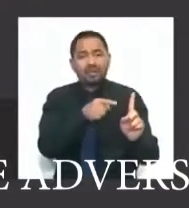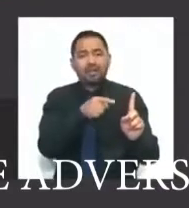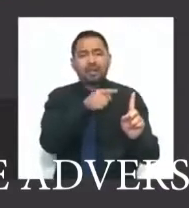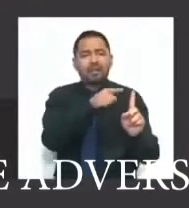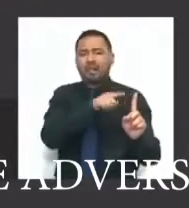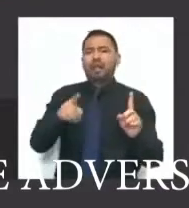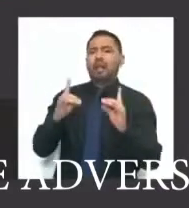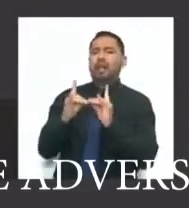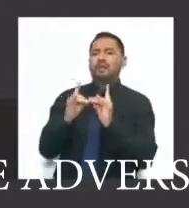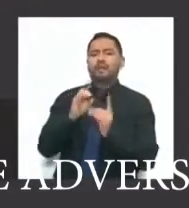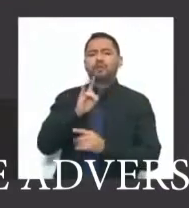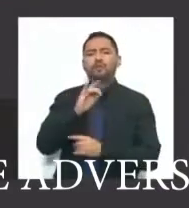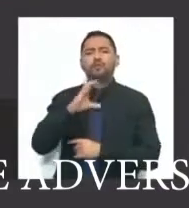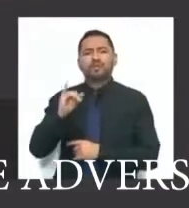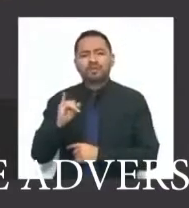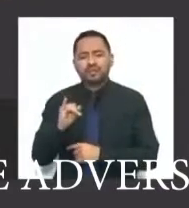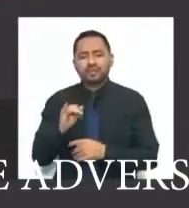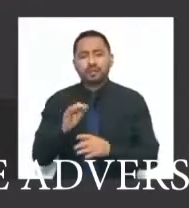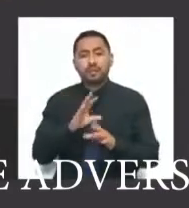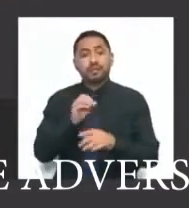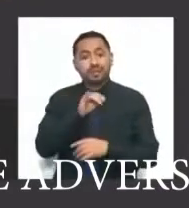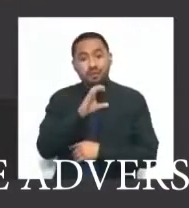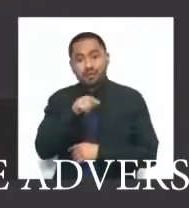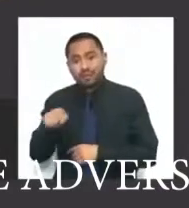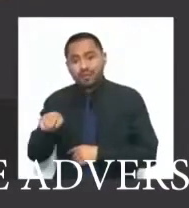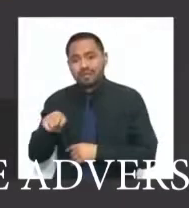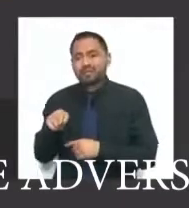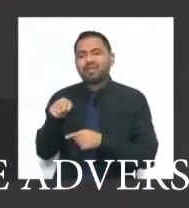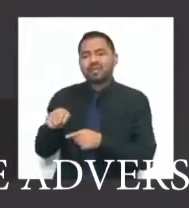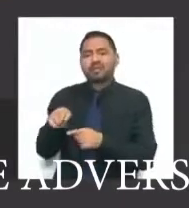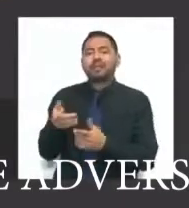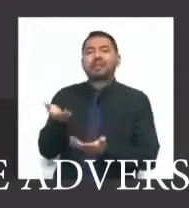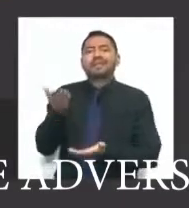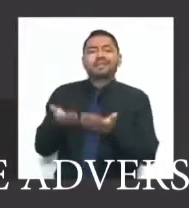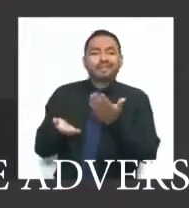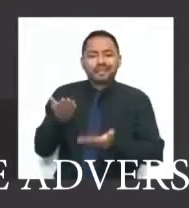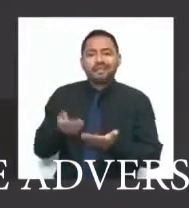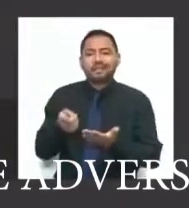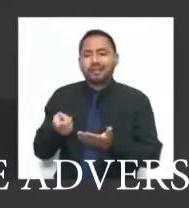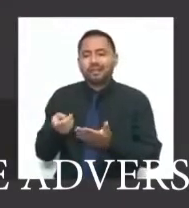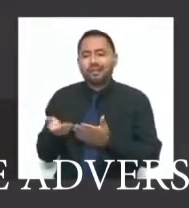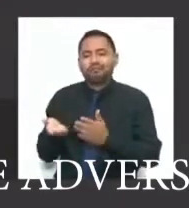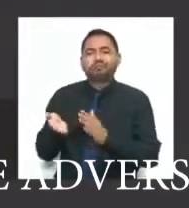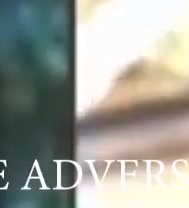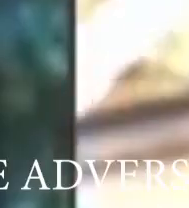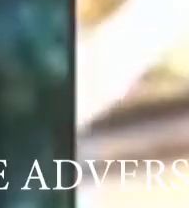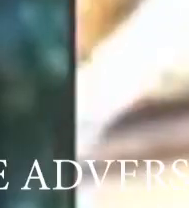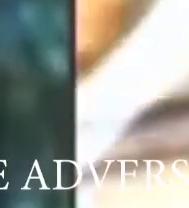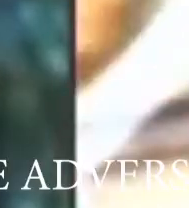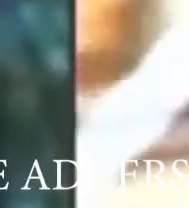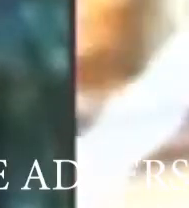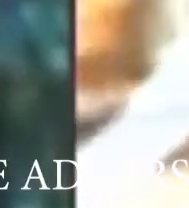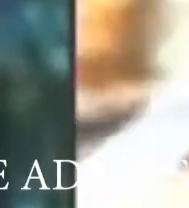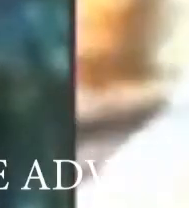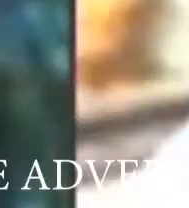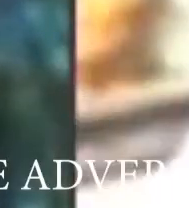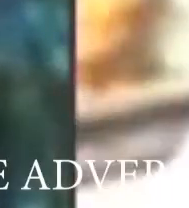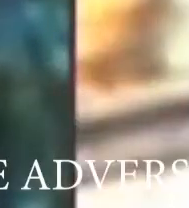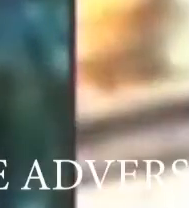llegue a camas UCI. Porque si llega a cama sucia es garantizar que regrese en su bolsa negra.